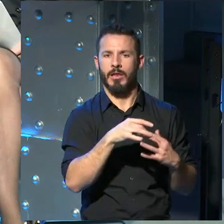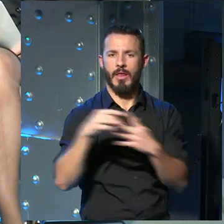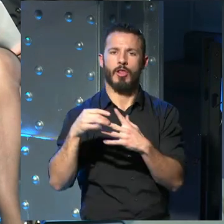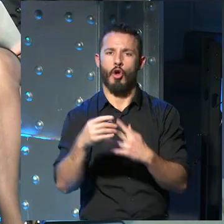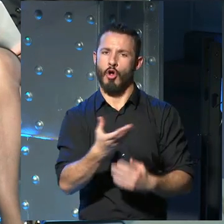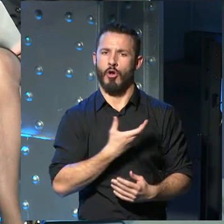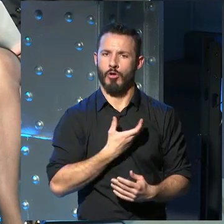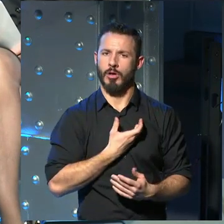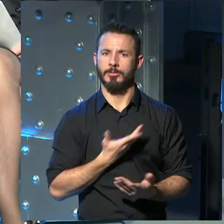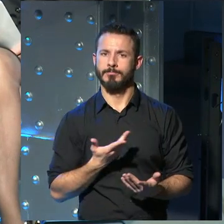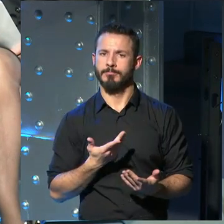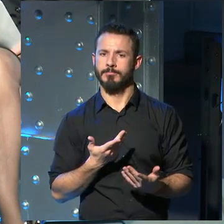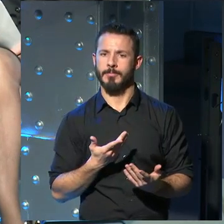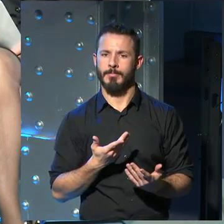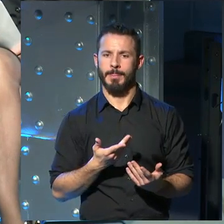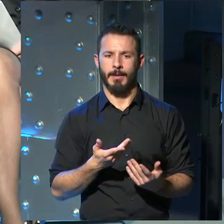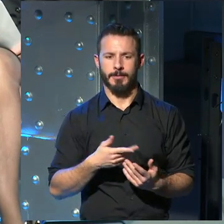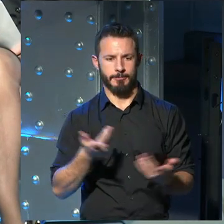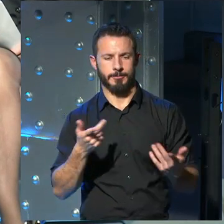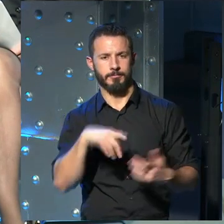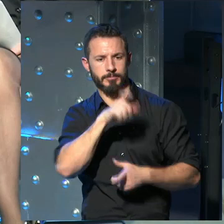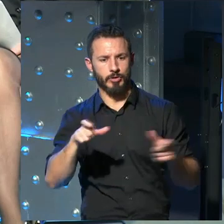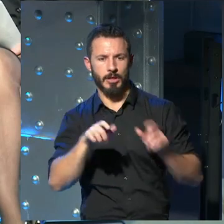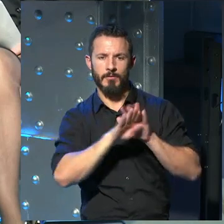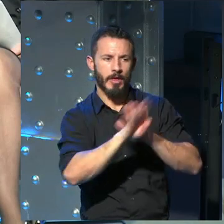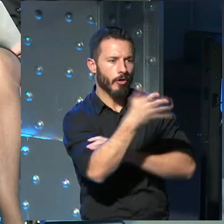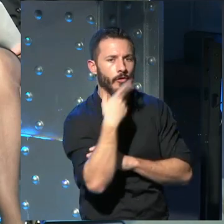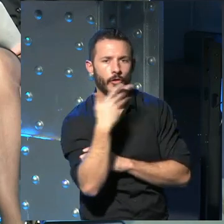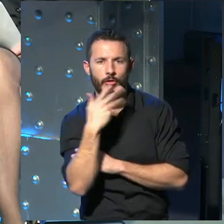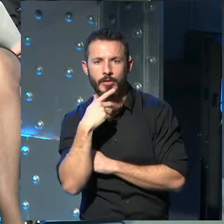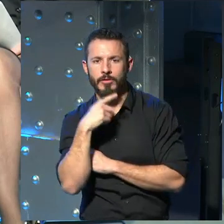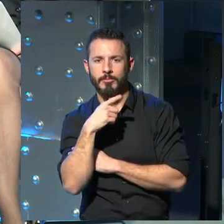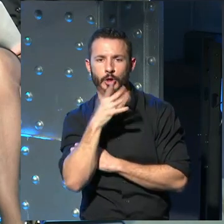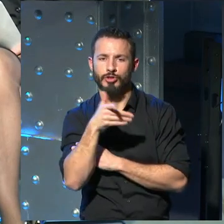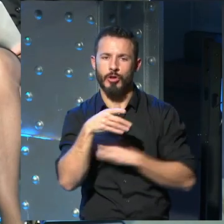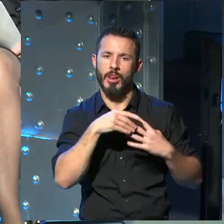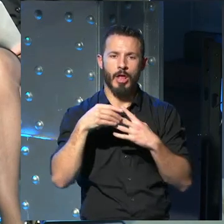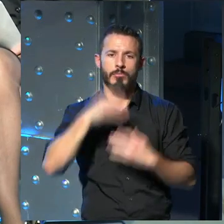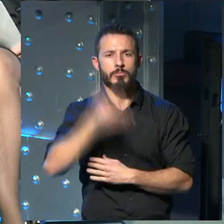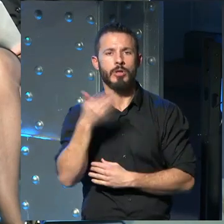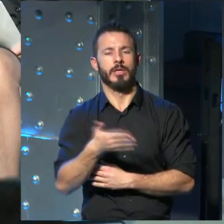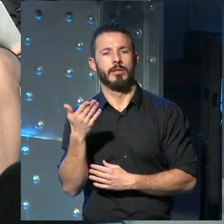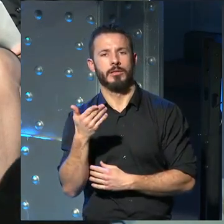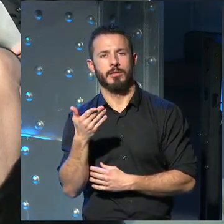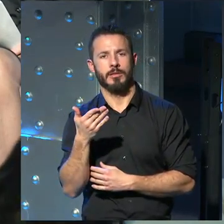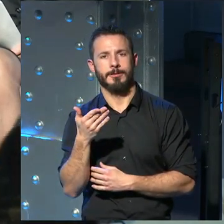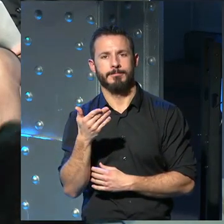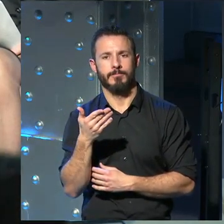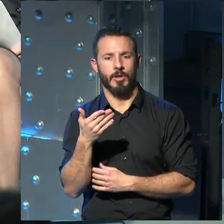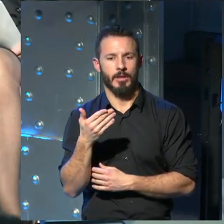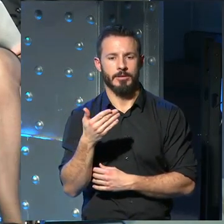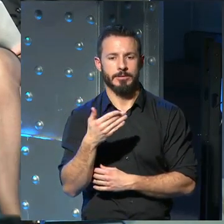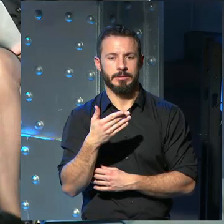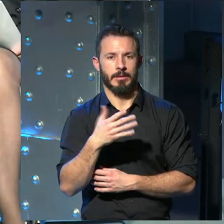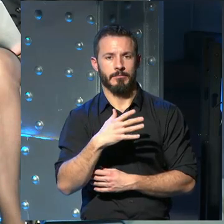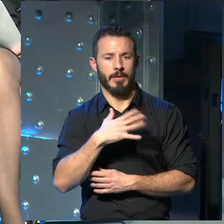local, de aquellos que nos conocen más, ¿no? Que conocen a los vecinos, que también es tan importante, en donde se hace imprescindible su papel